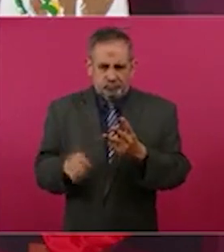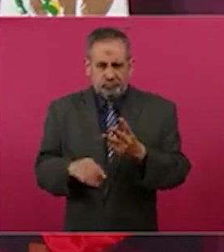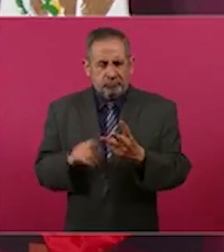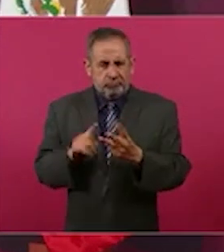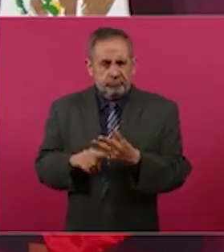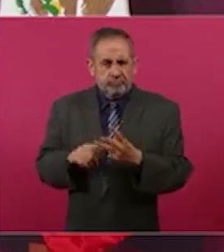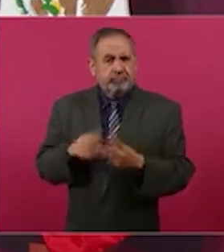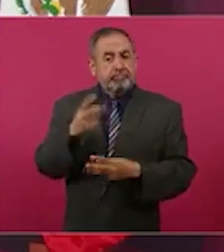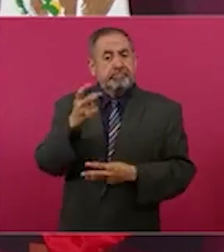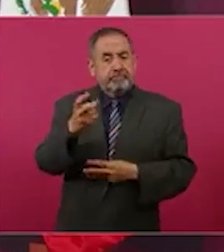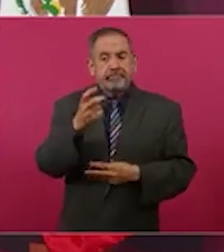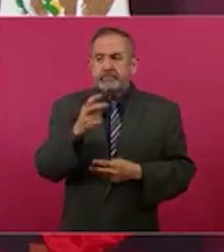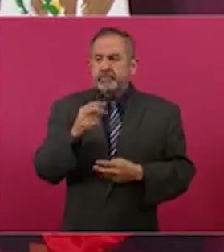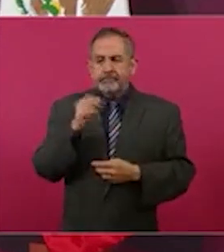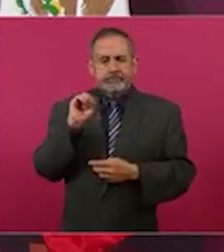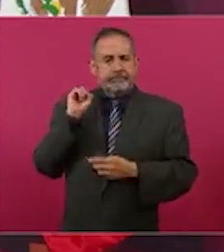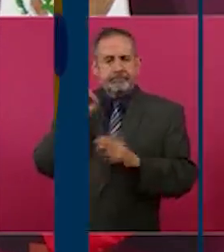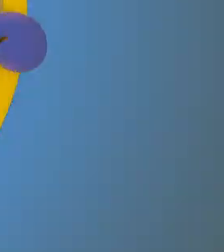Para eso fue la reunión.